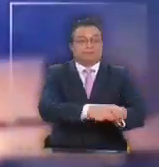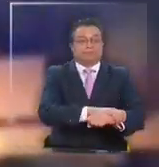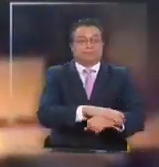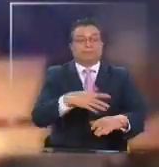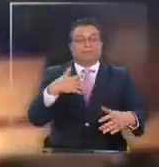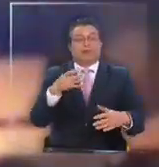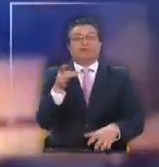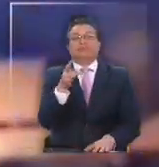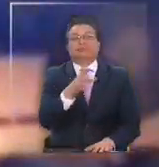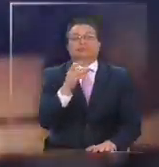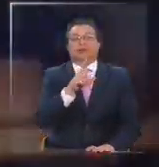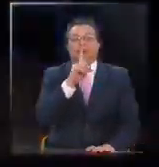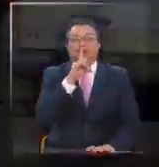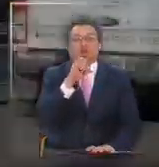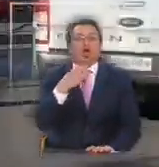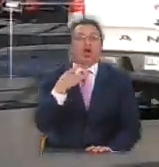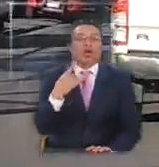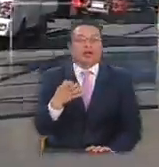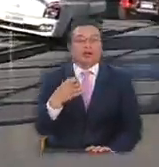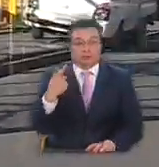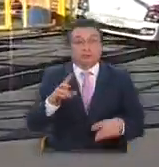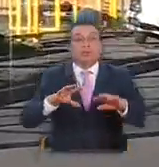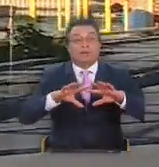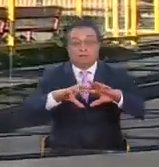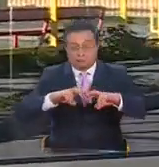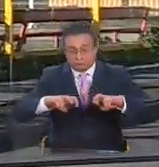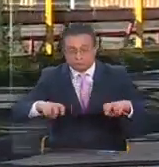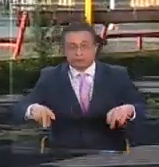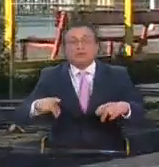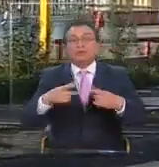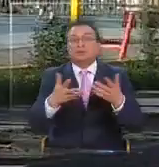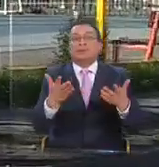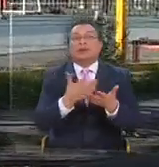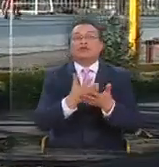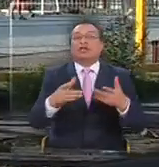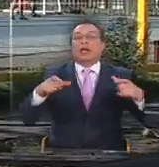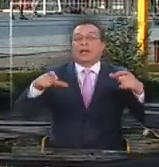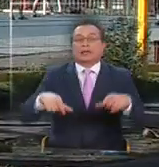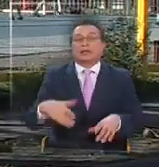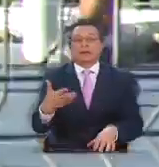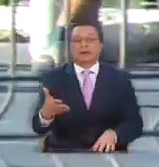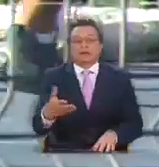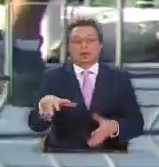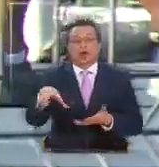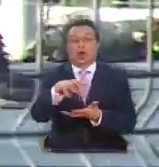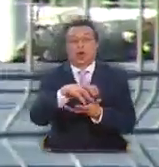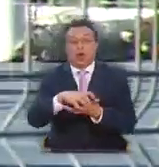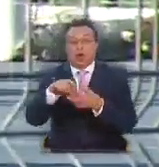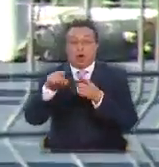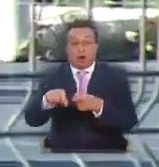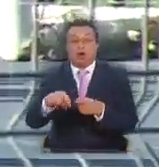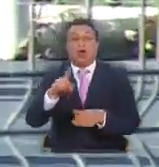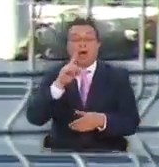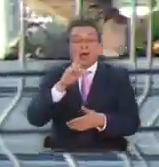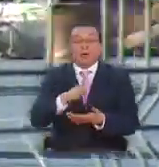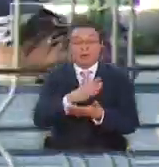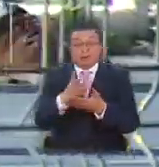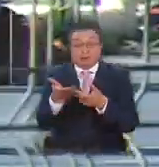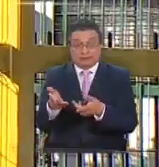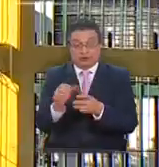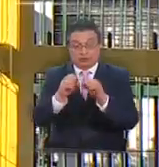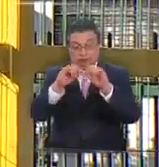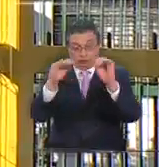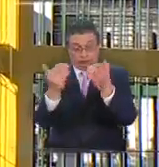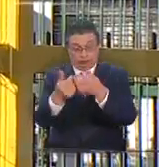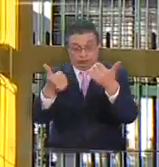el toque de queda. La Fiscalía inició una investigación por lo ocurrido en esta cancha, en una comuna que presenta hasta este martes un